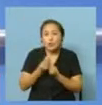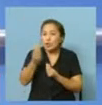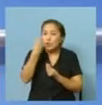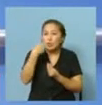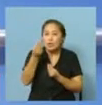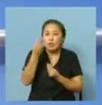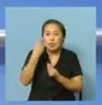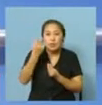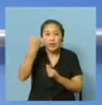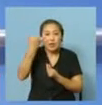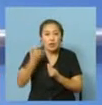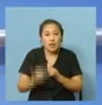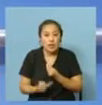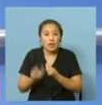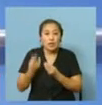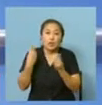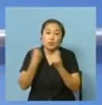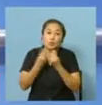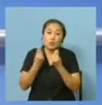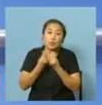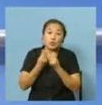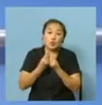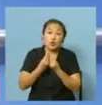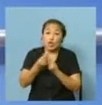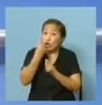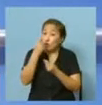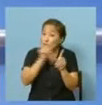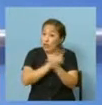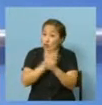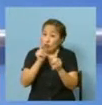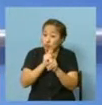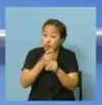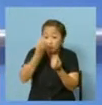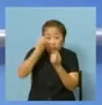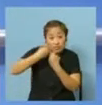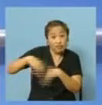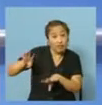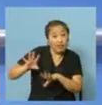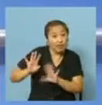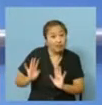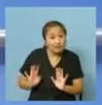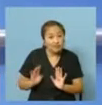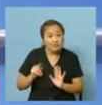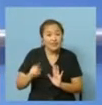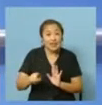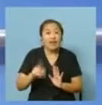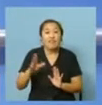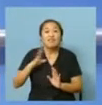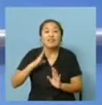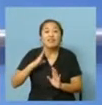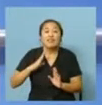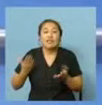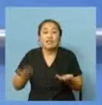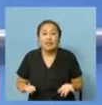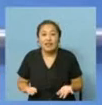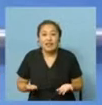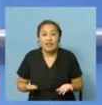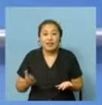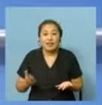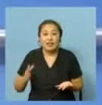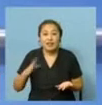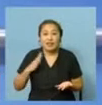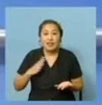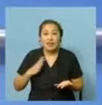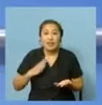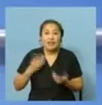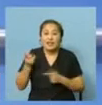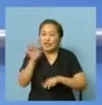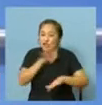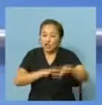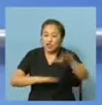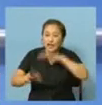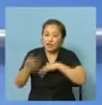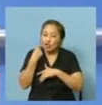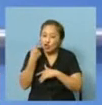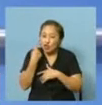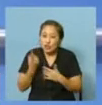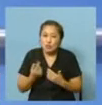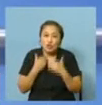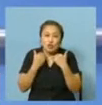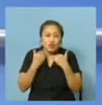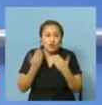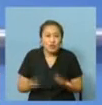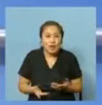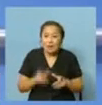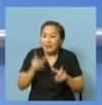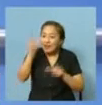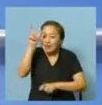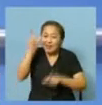alimento a veces mucho alimento que no se consume muchas veces por falta de logística o de conocimiento